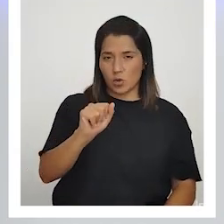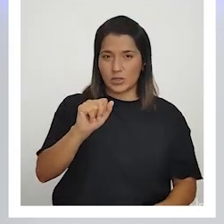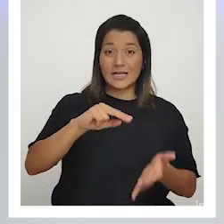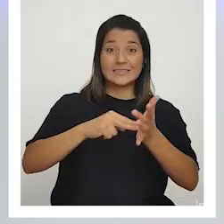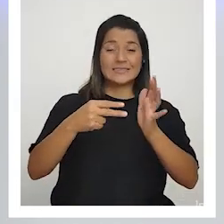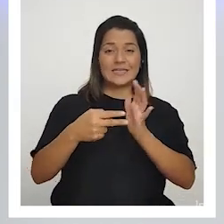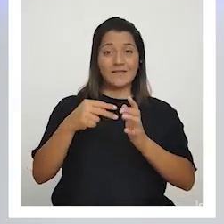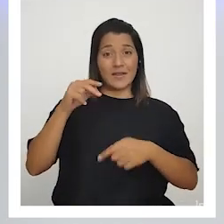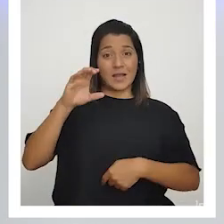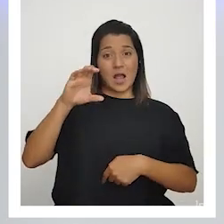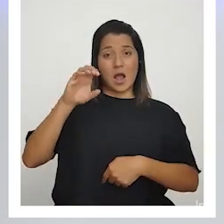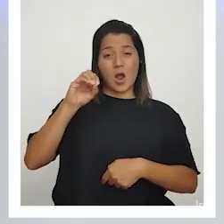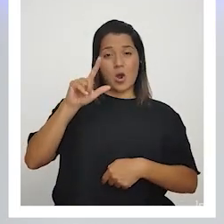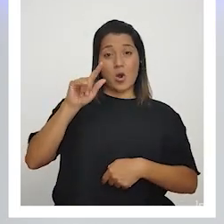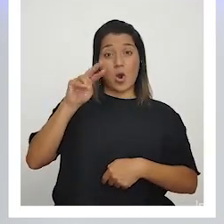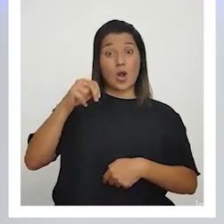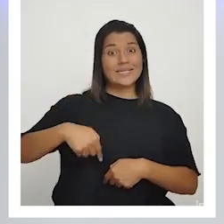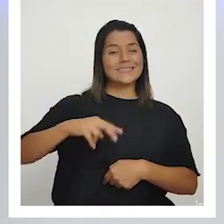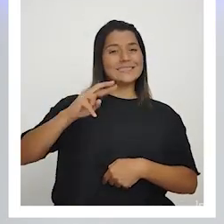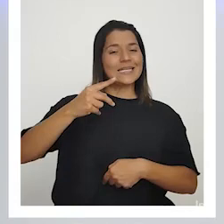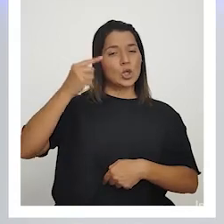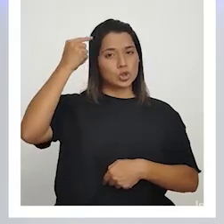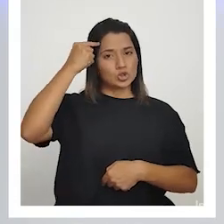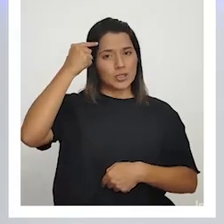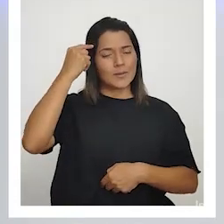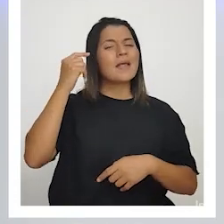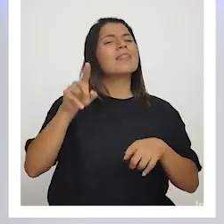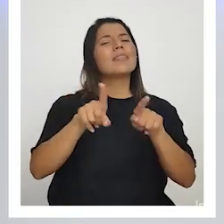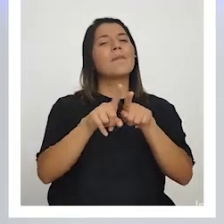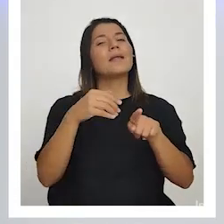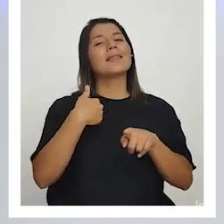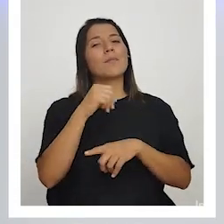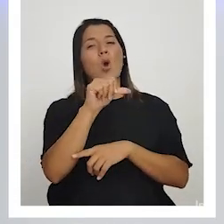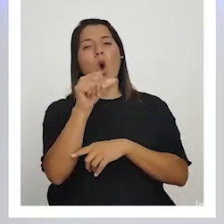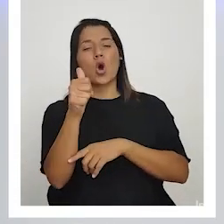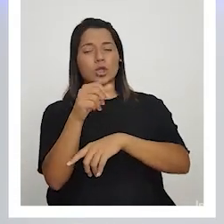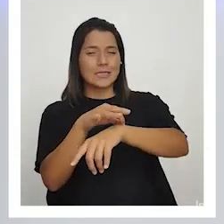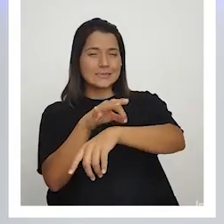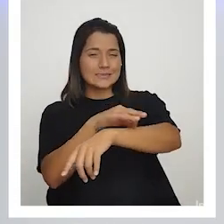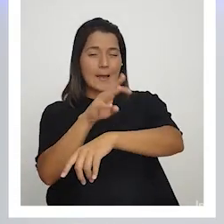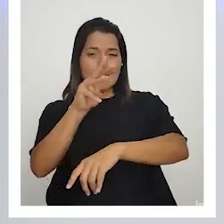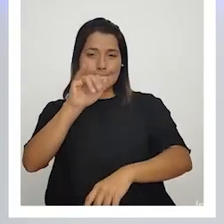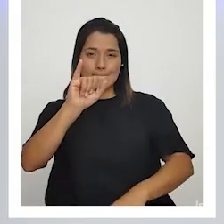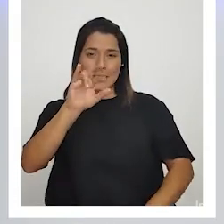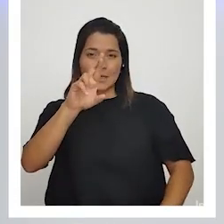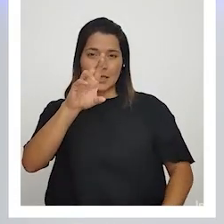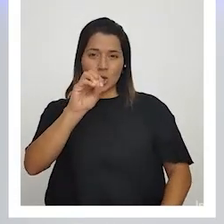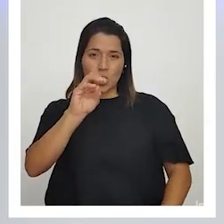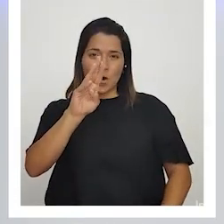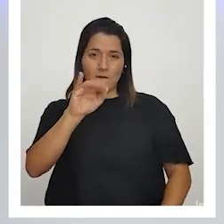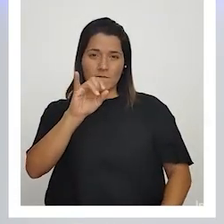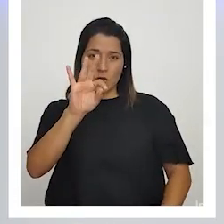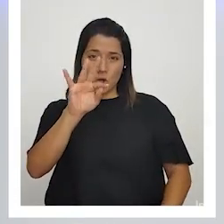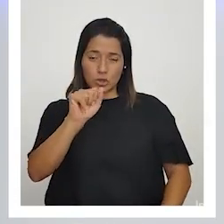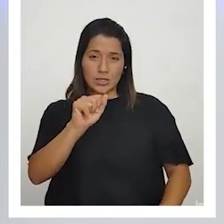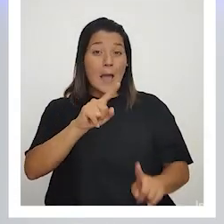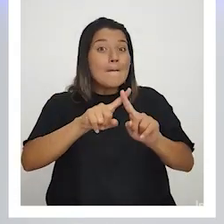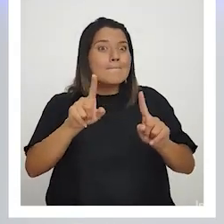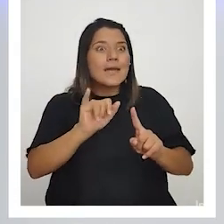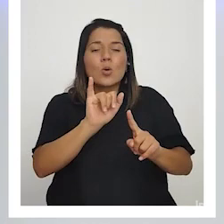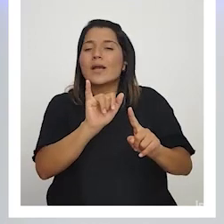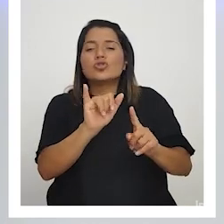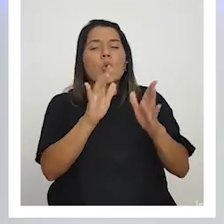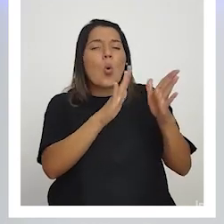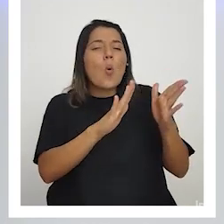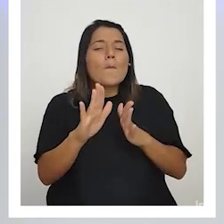es nuestro segundo cerebro, además de que tenemos otras microbiotas en la piel, por ejemplo, pero esto es tan personalizado como